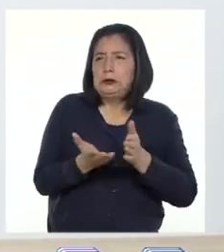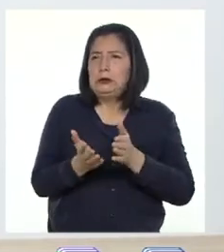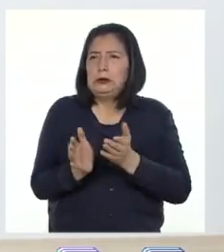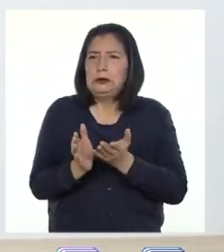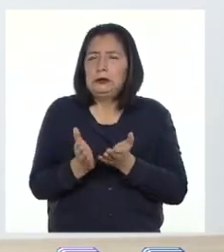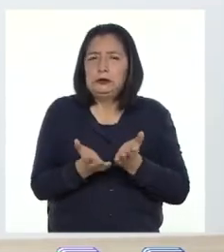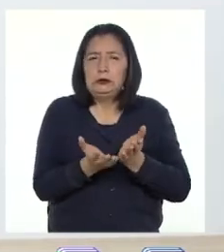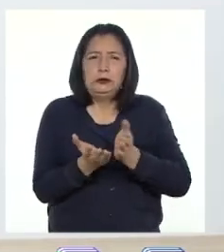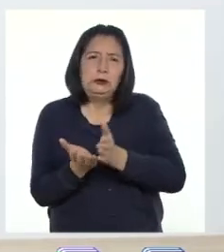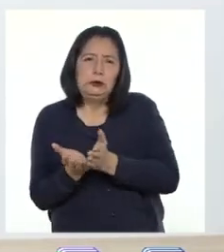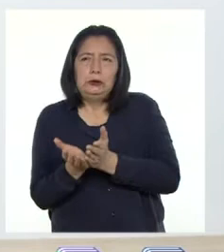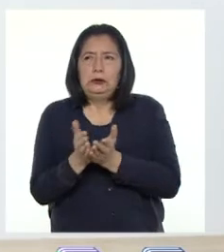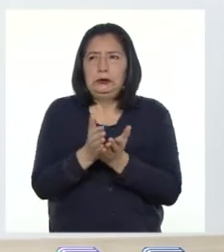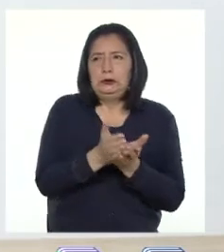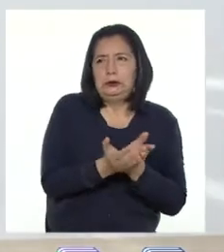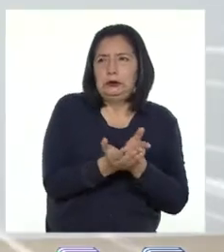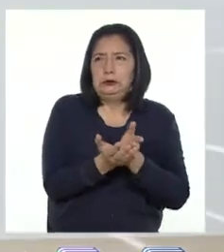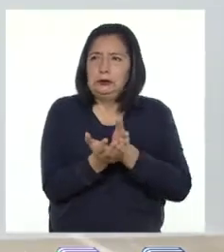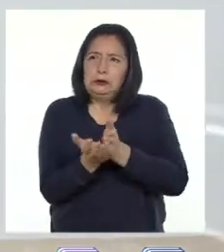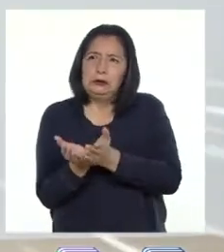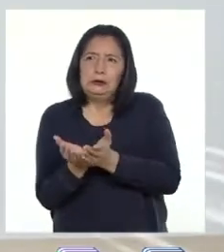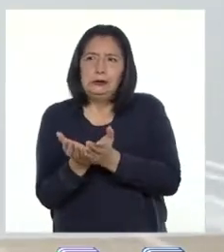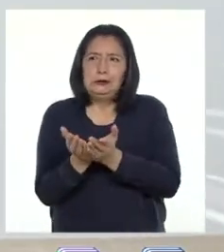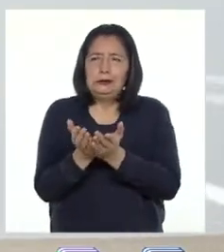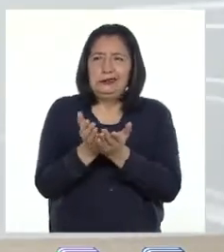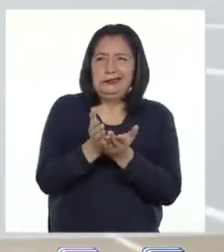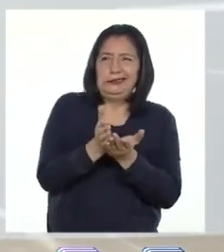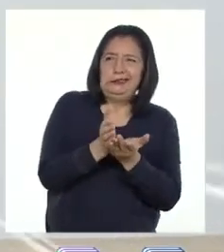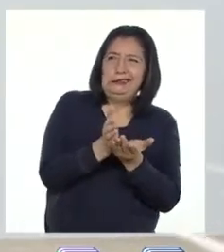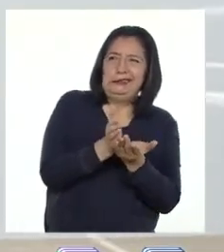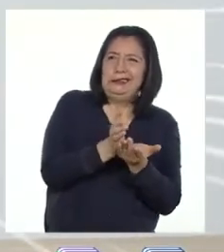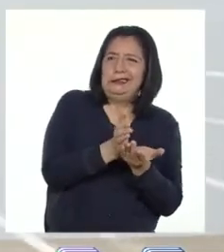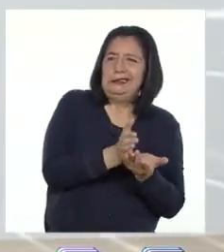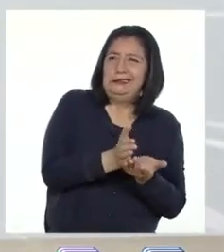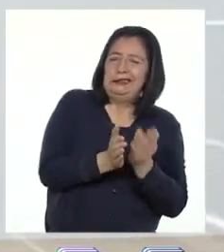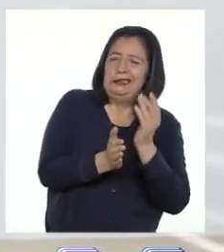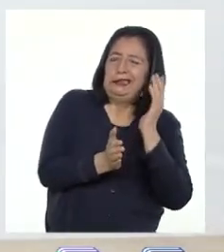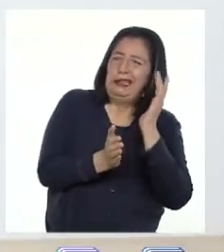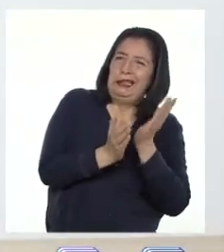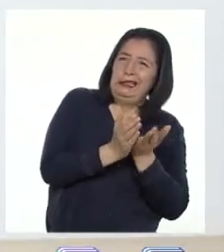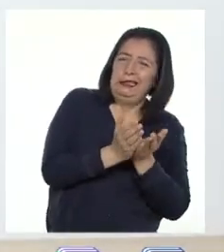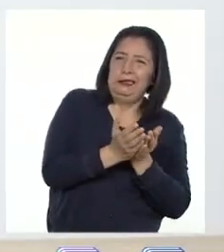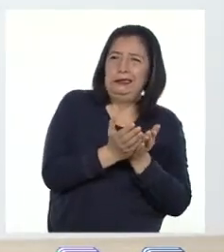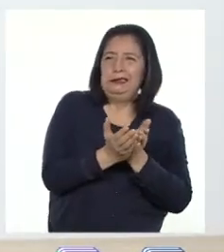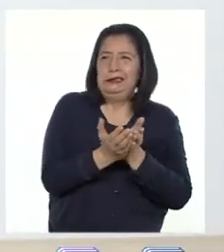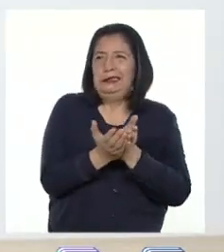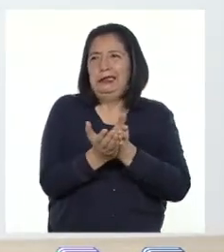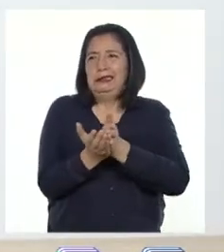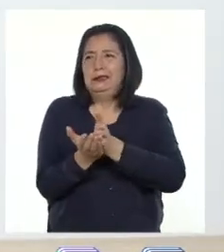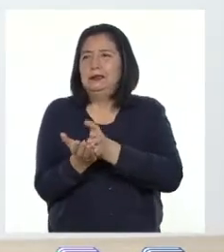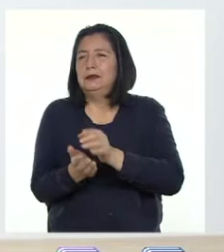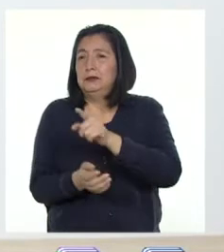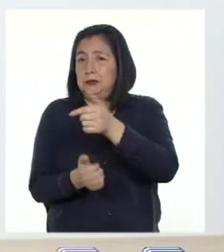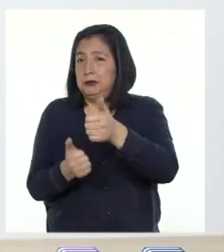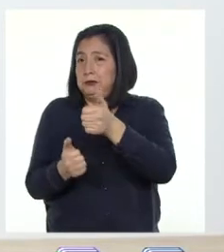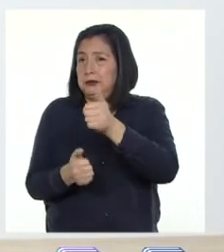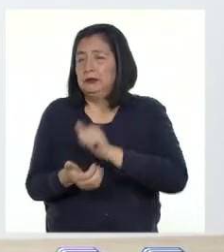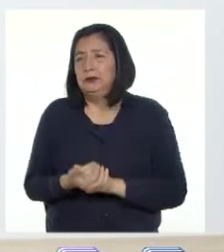Y tenemos que girar. Relajo, relajo, relajo la cabeza. Y regreso. Muy